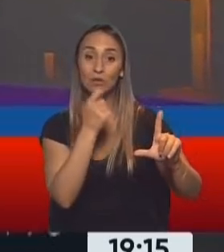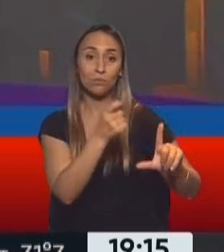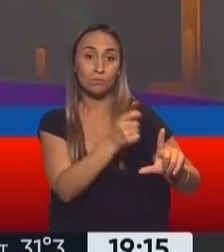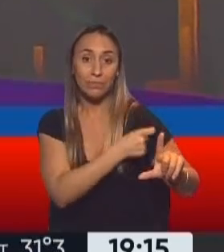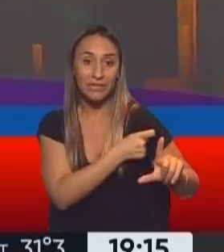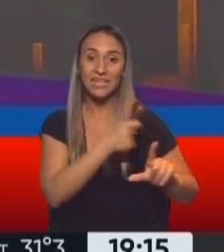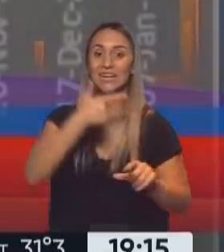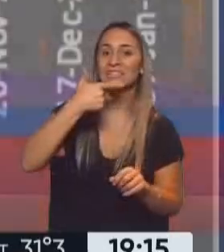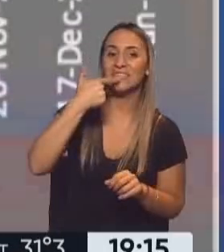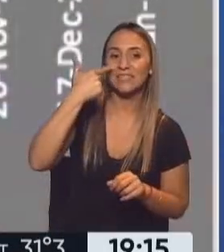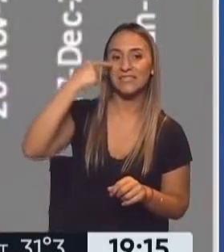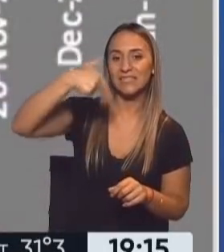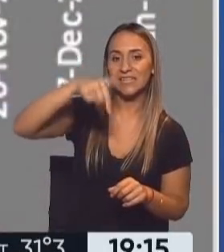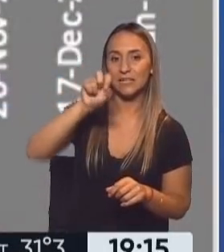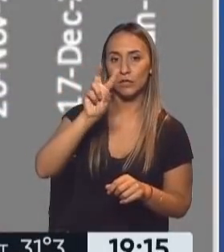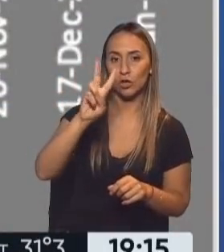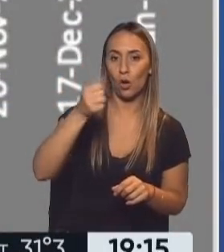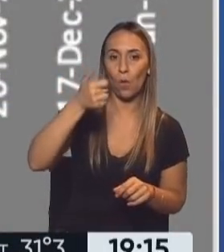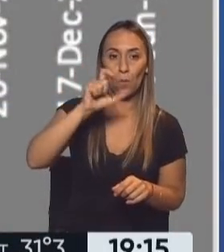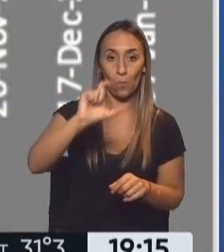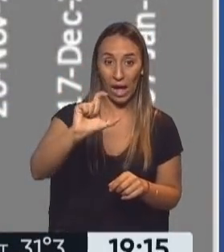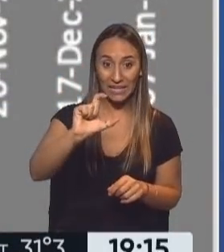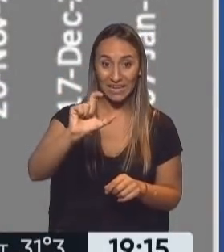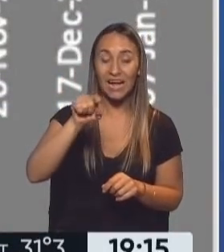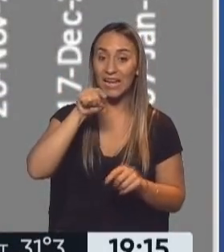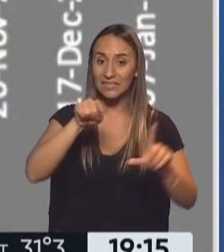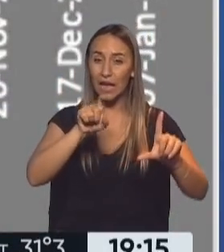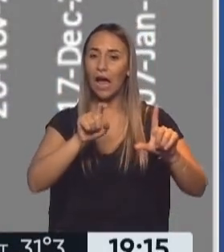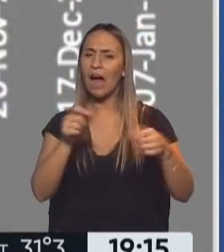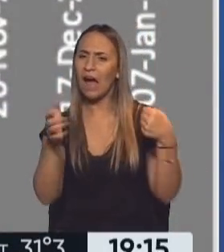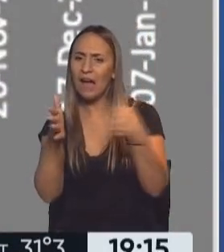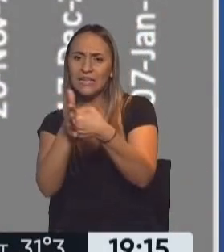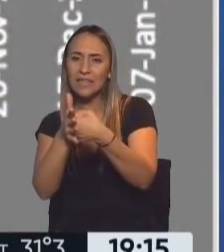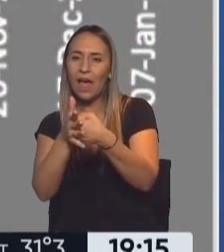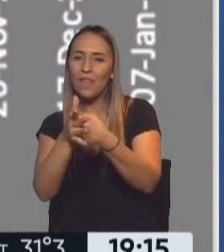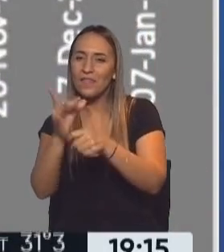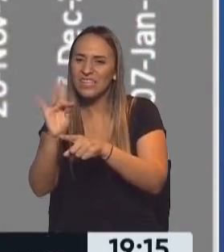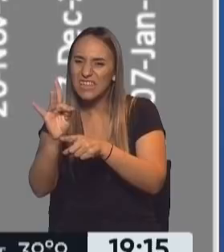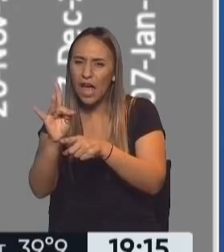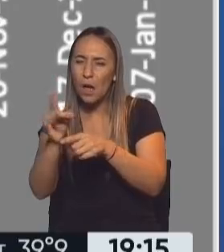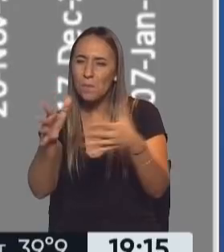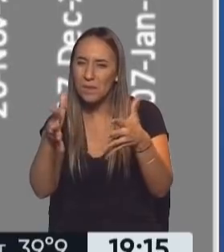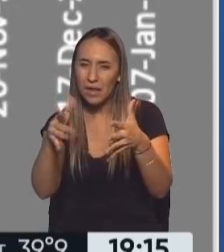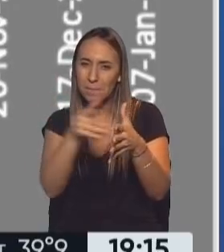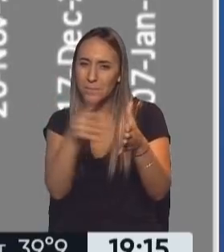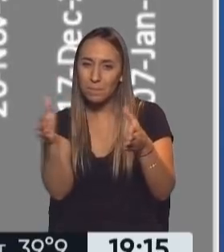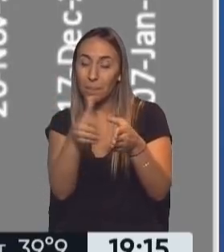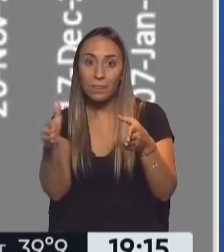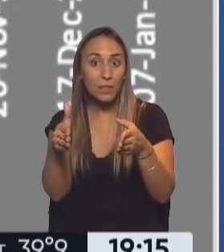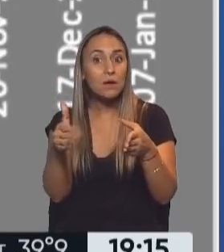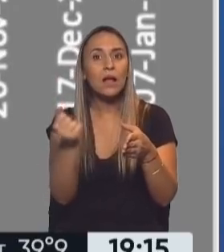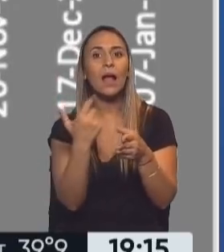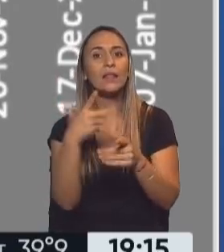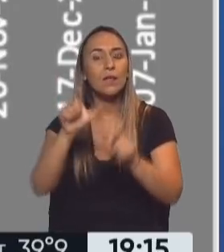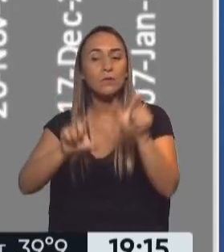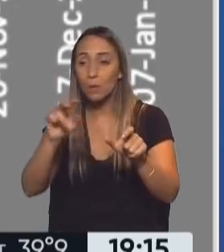Sinovac al principio, hasta diciembre 17 más o menos, muy bien. ¿Sí? Contuvo la mortalidad de los pacientes